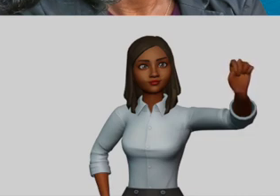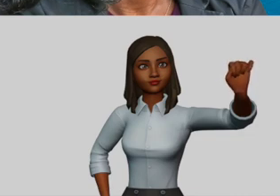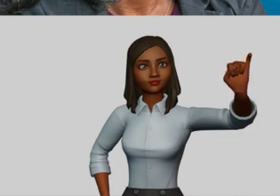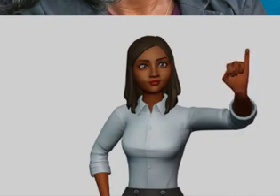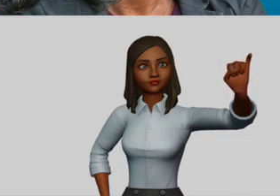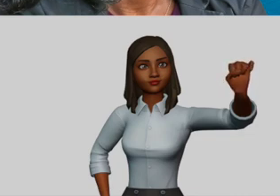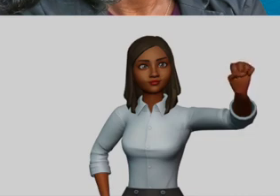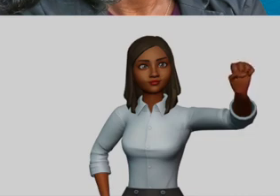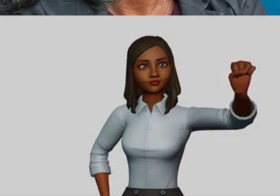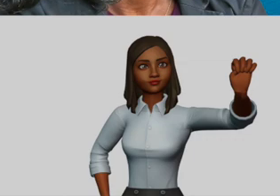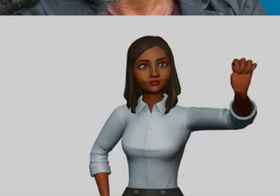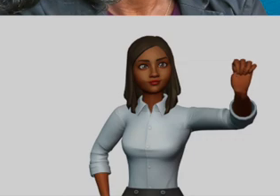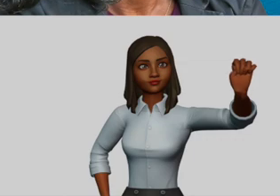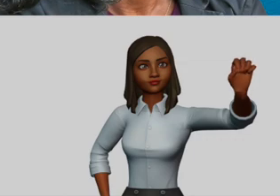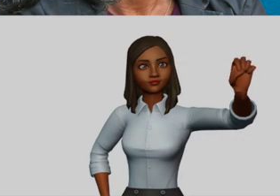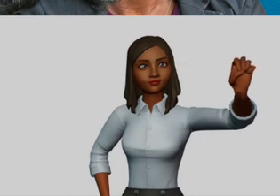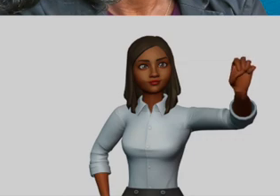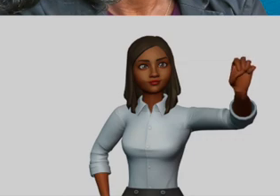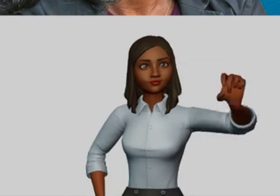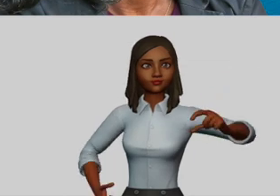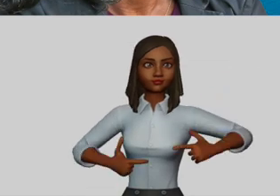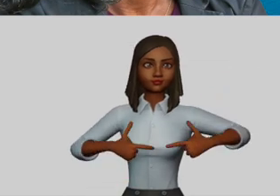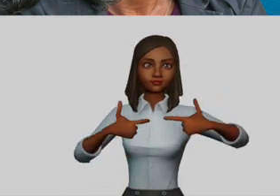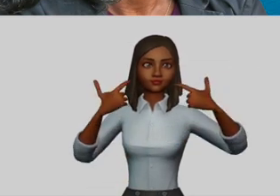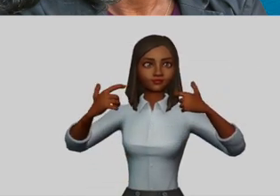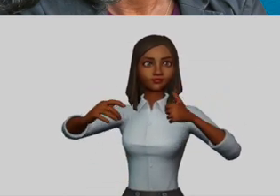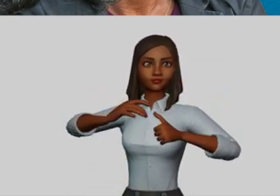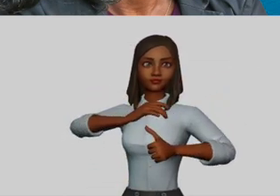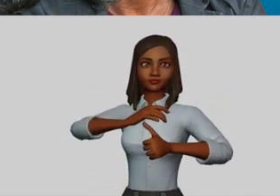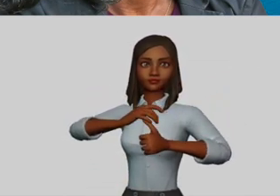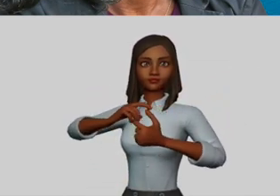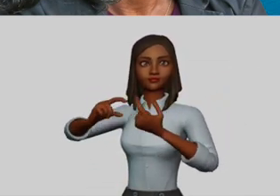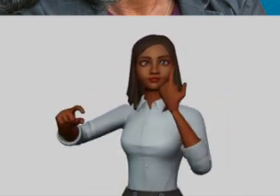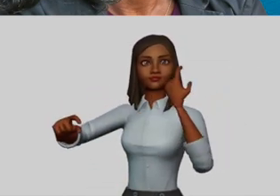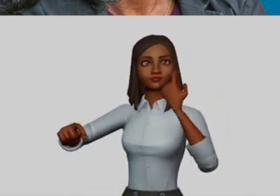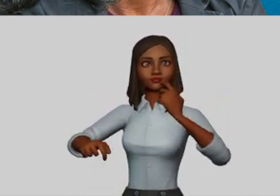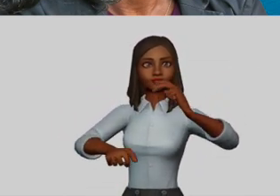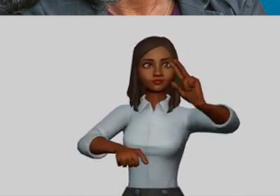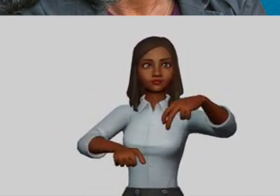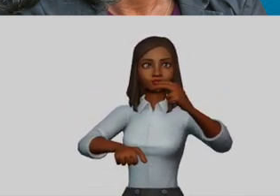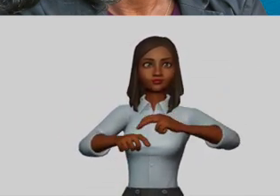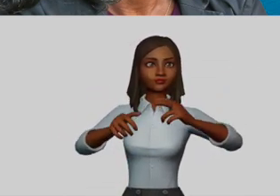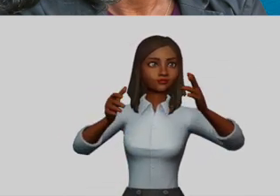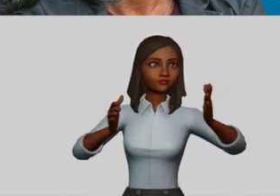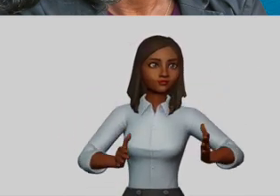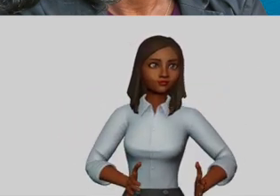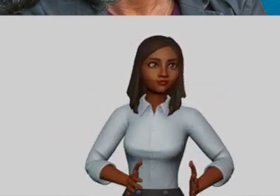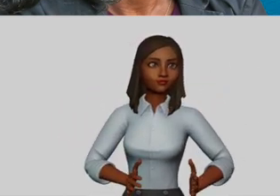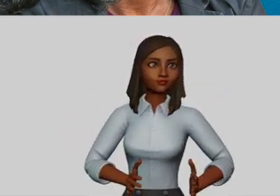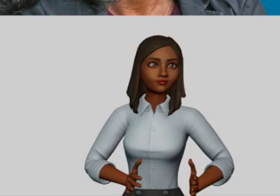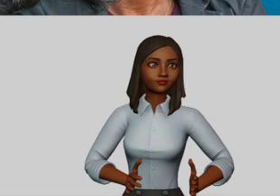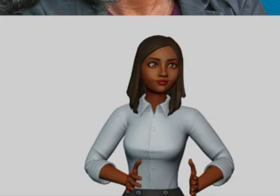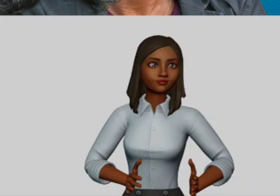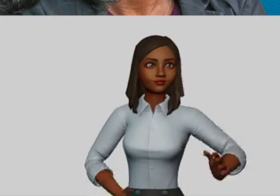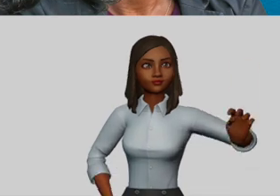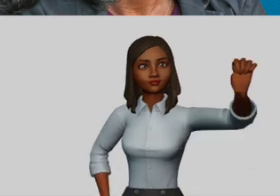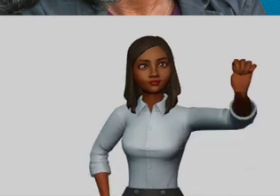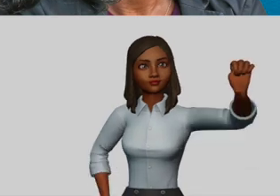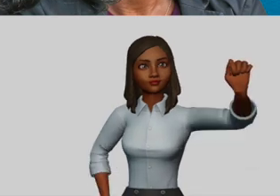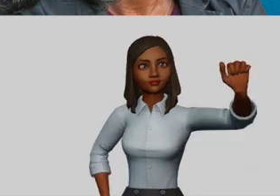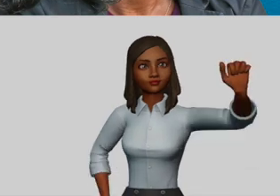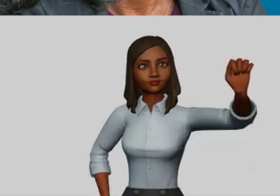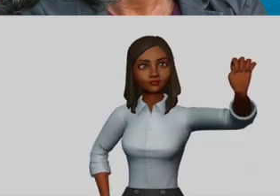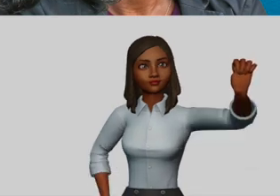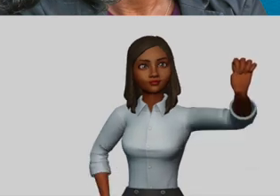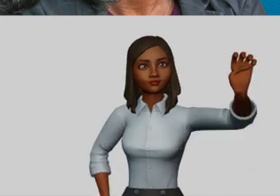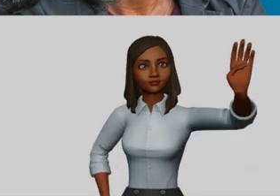no significa que porque es tu punto de vista y tu trayectoria en el mundo, que es la de todo el mundo. Entonces, sí va a haber